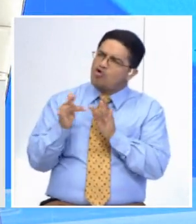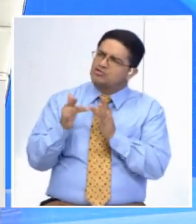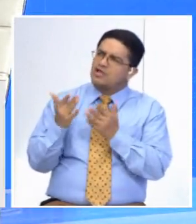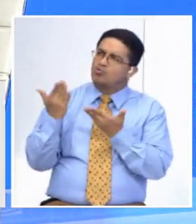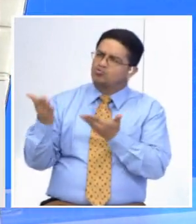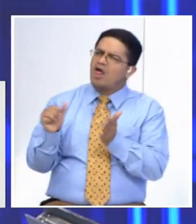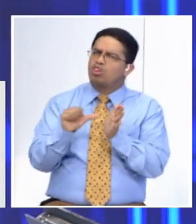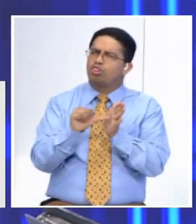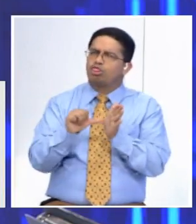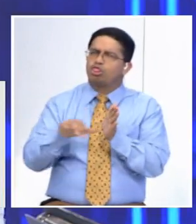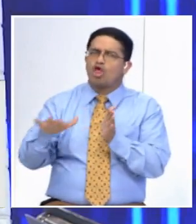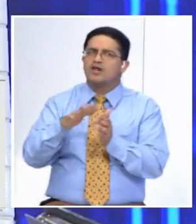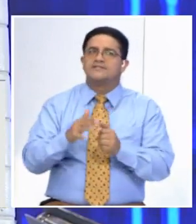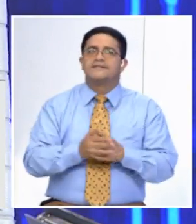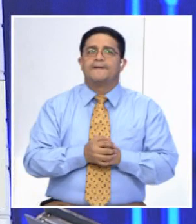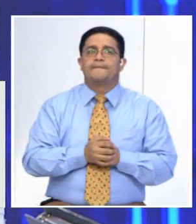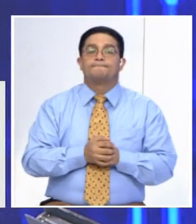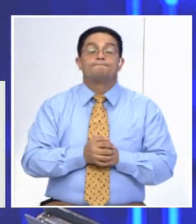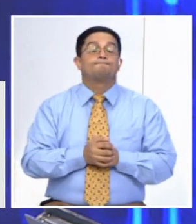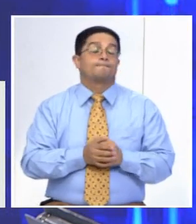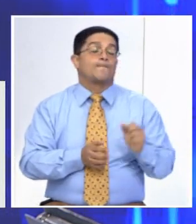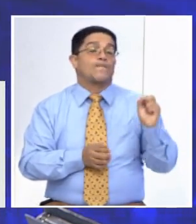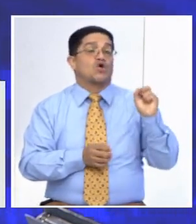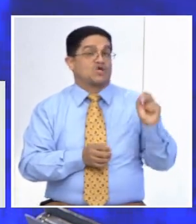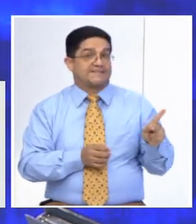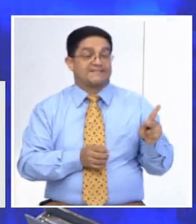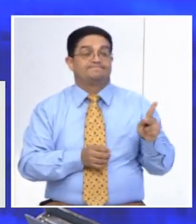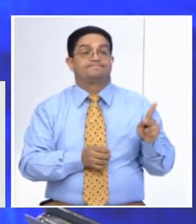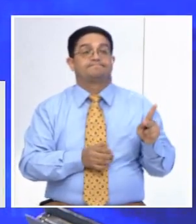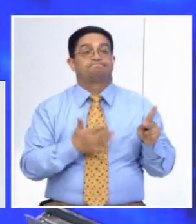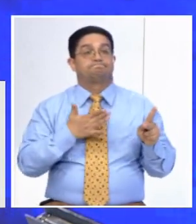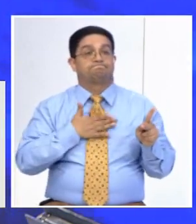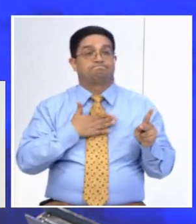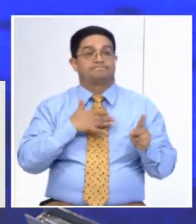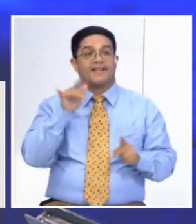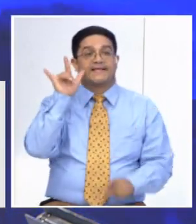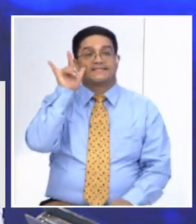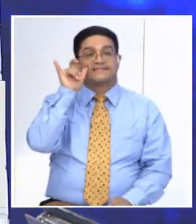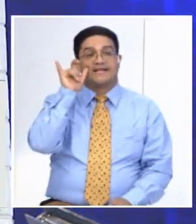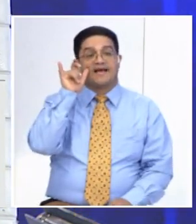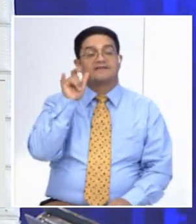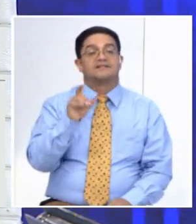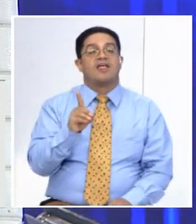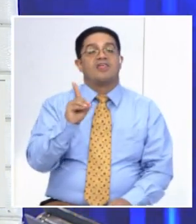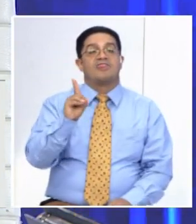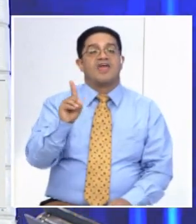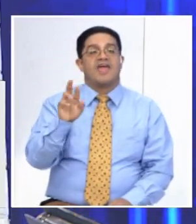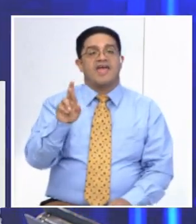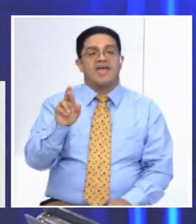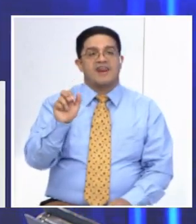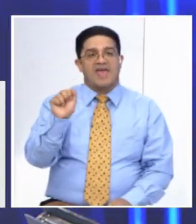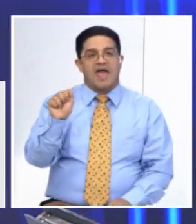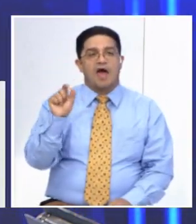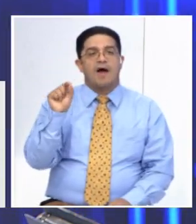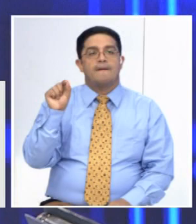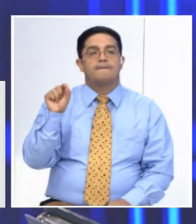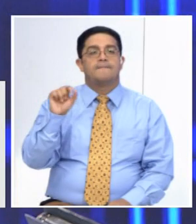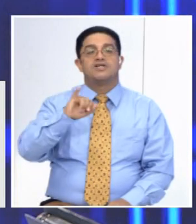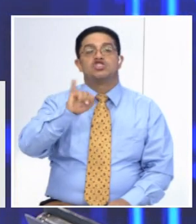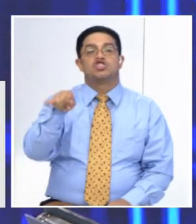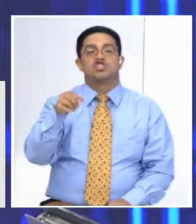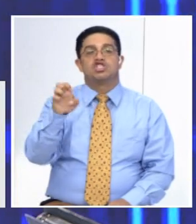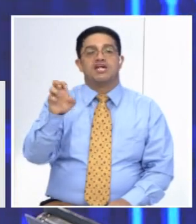dónde la pueden conseguir. Ok, bueno, mi Instagram, doctora Jennifer Roa, mi